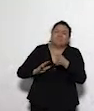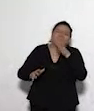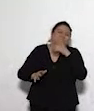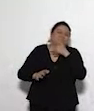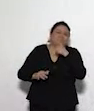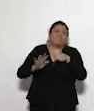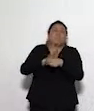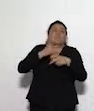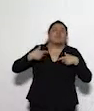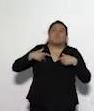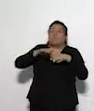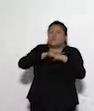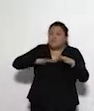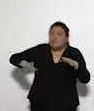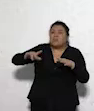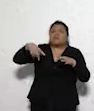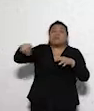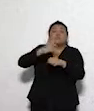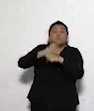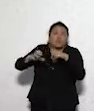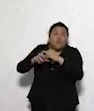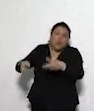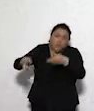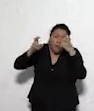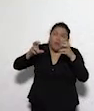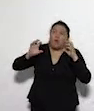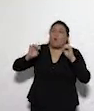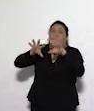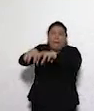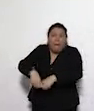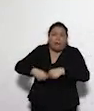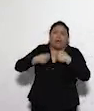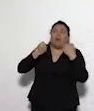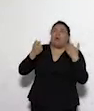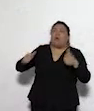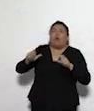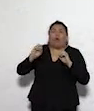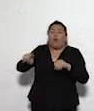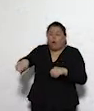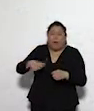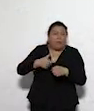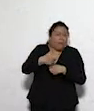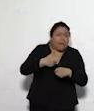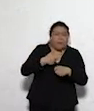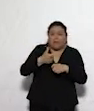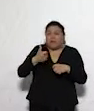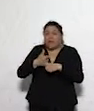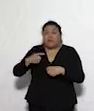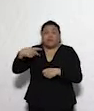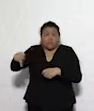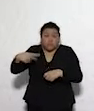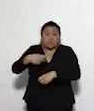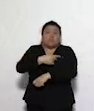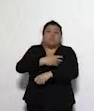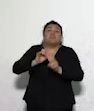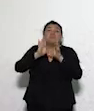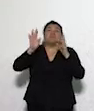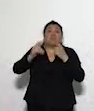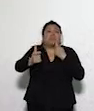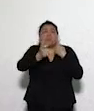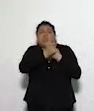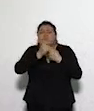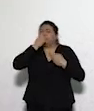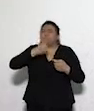han sufrido menoscabos en su patrimonio o han tenido que realizar gastos adicionales para buscar por sí mismos la